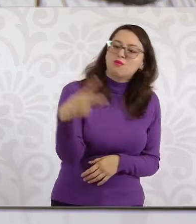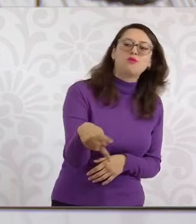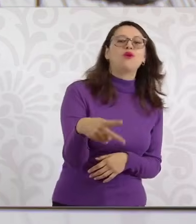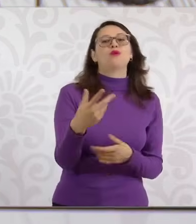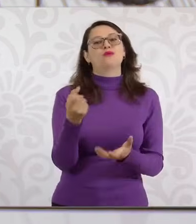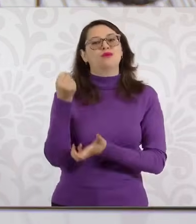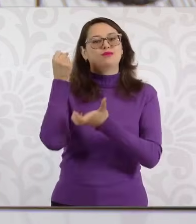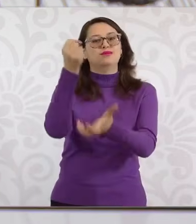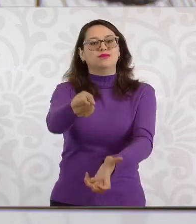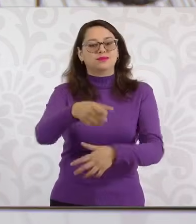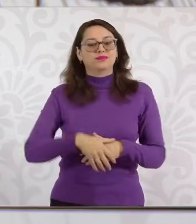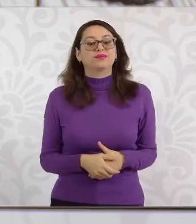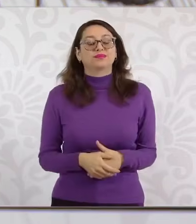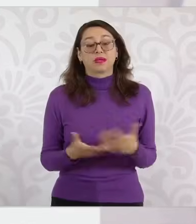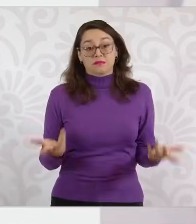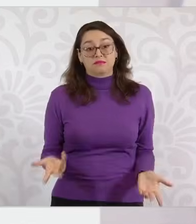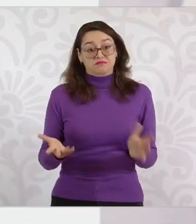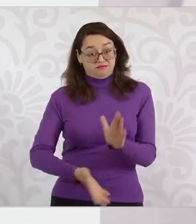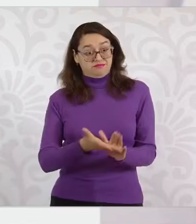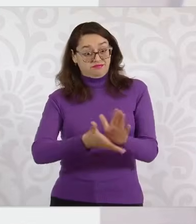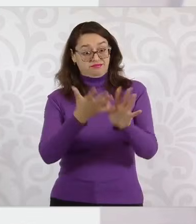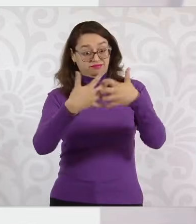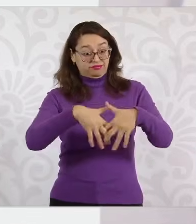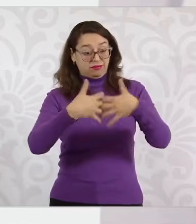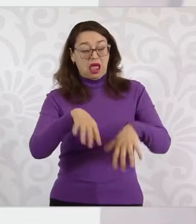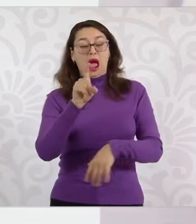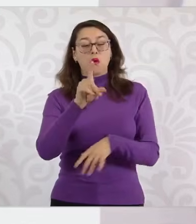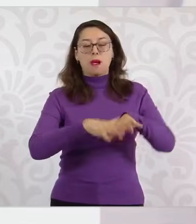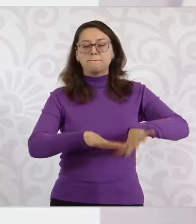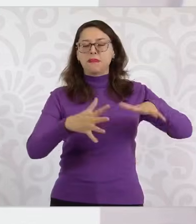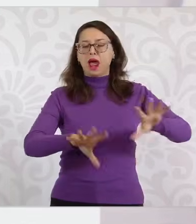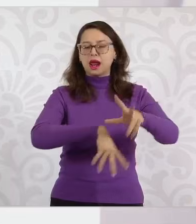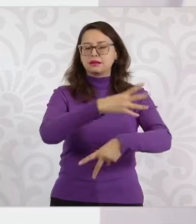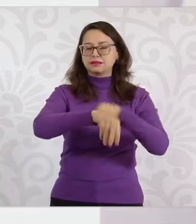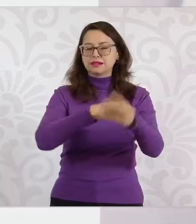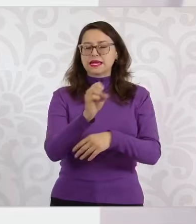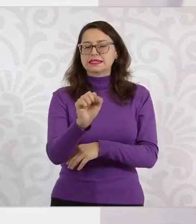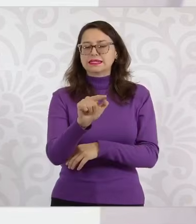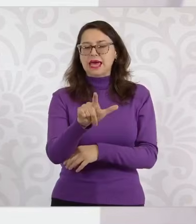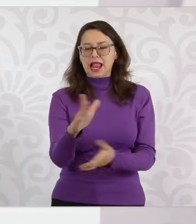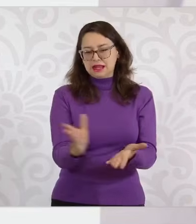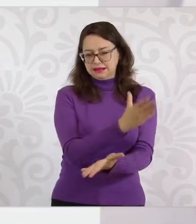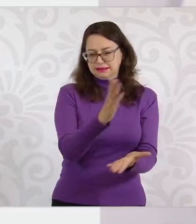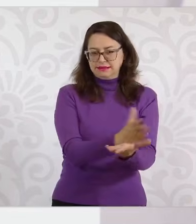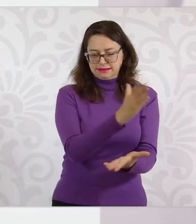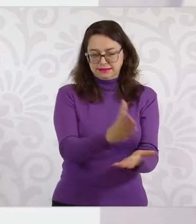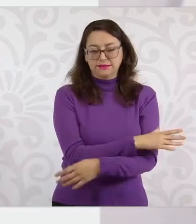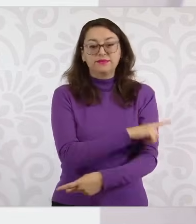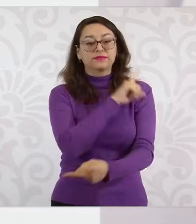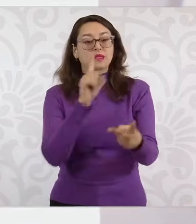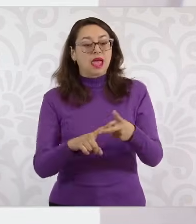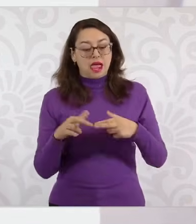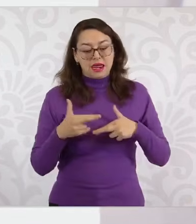California en Rosarito. Estamos haciendo un montón de obras para el saneamiento del río Tijuana.